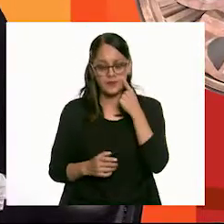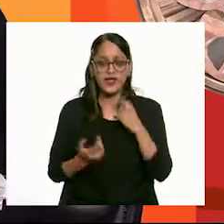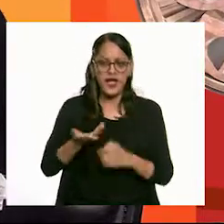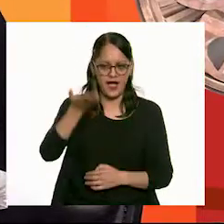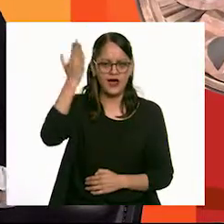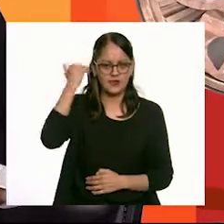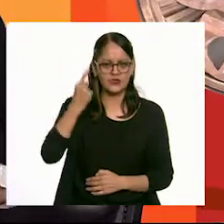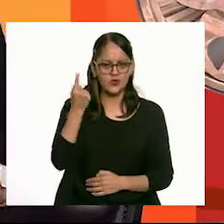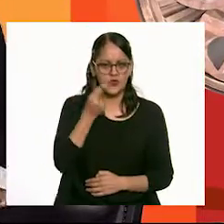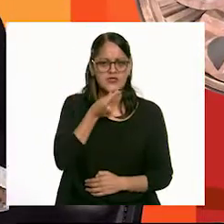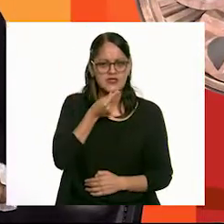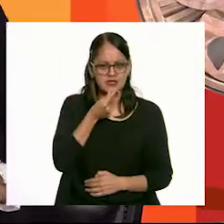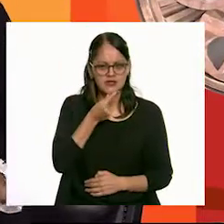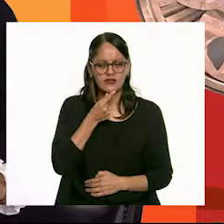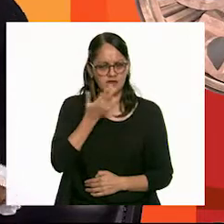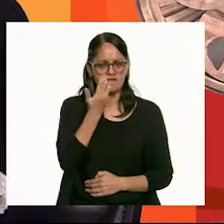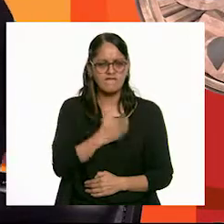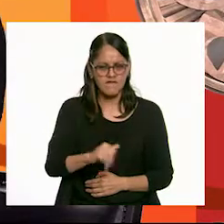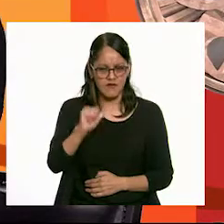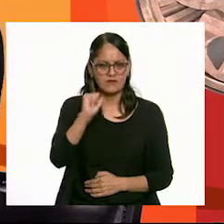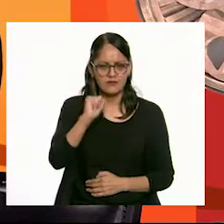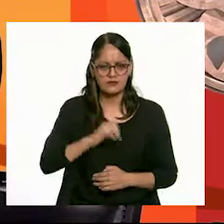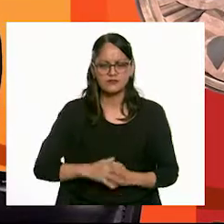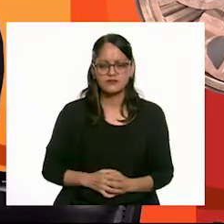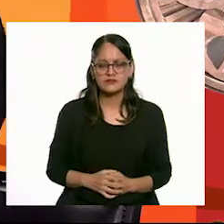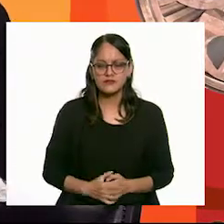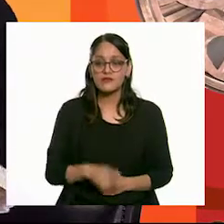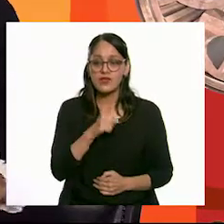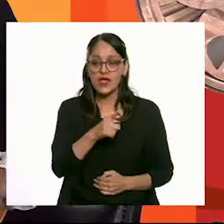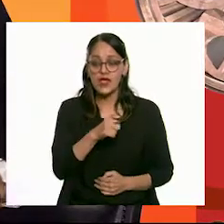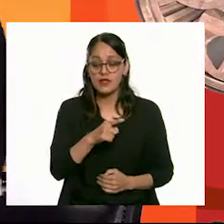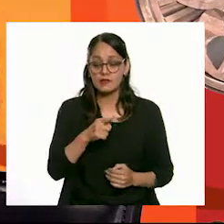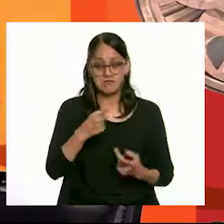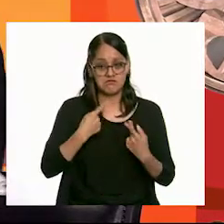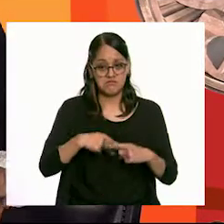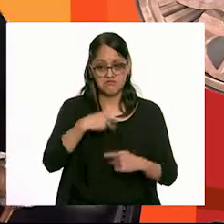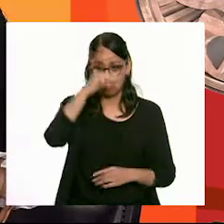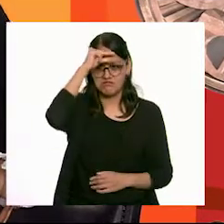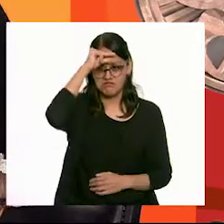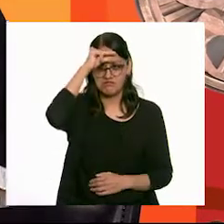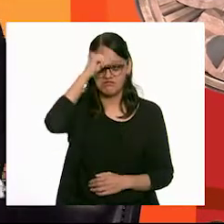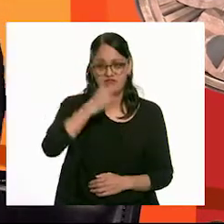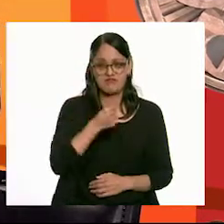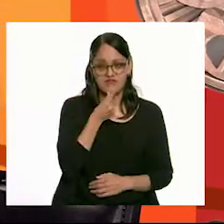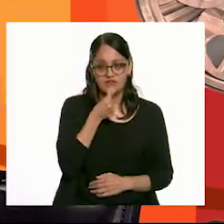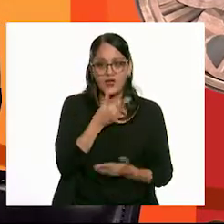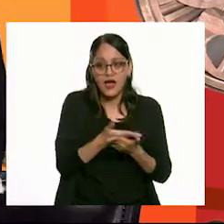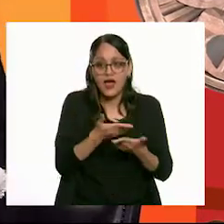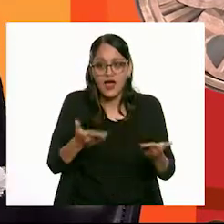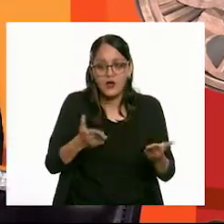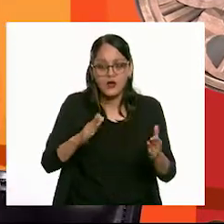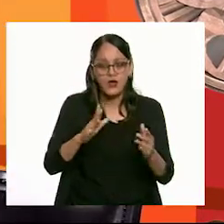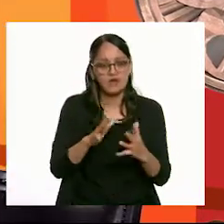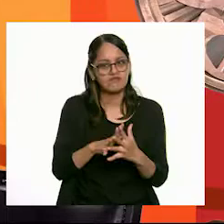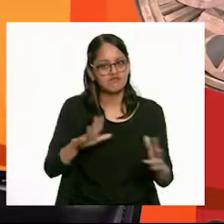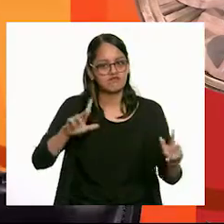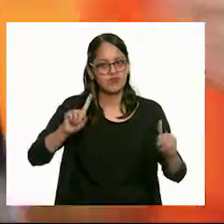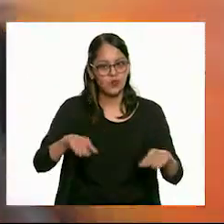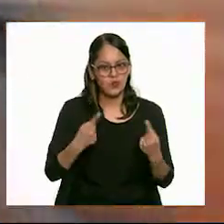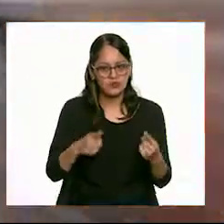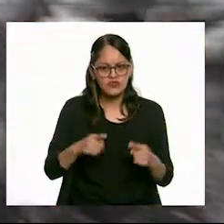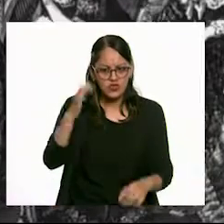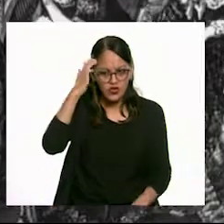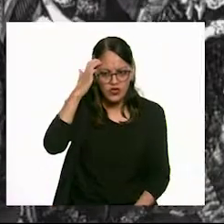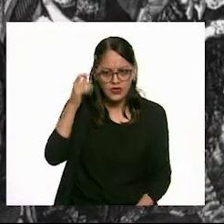que estaba muy de moda en su época. Era un pequeño genio y ahora es un gran músico. No sé si lo conozcan,